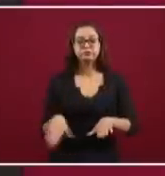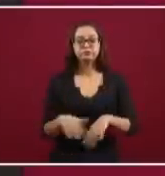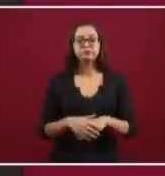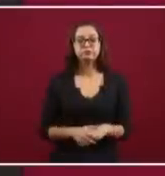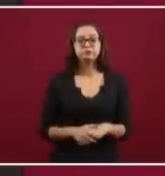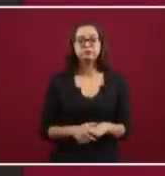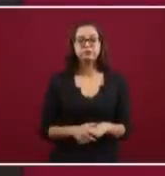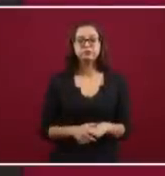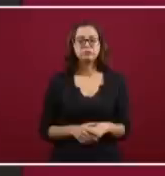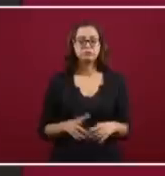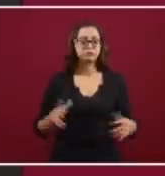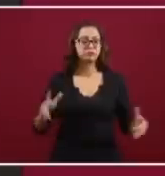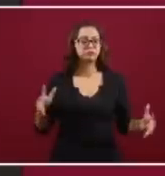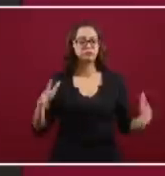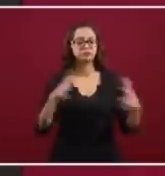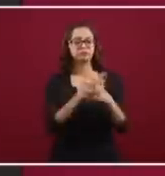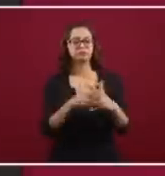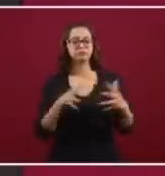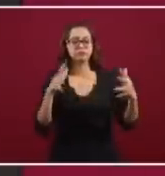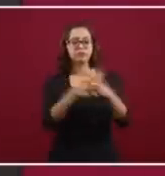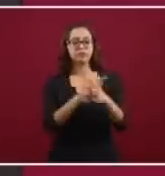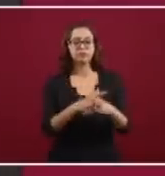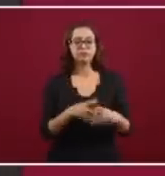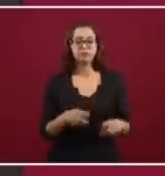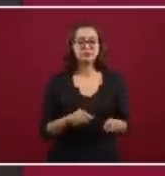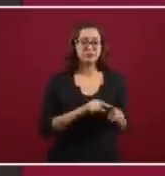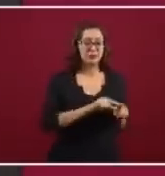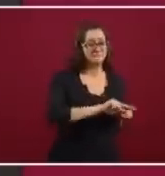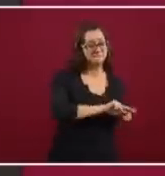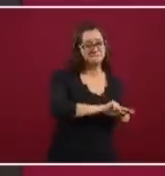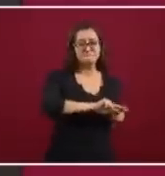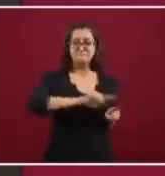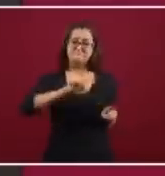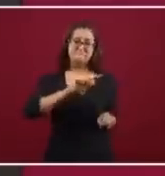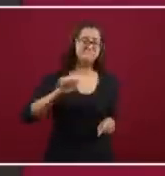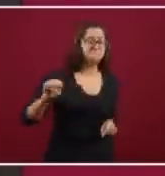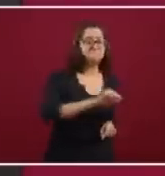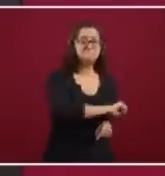en agresiones contra autoridades.